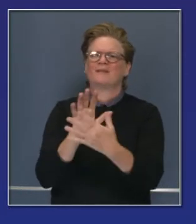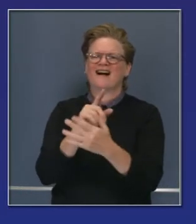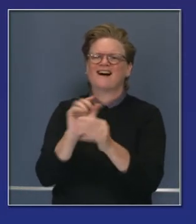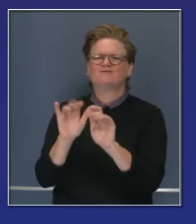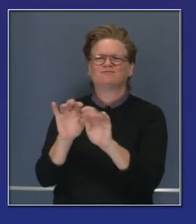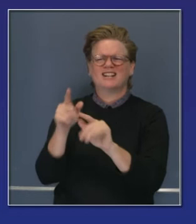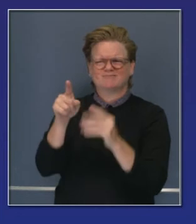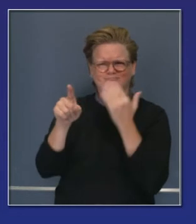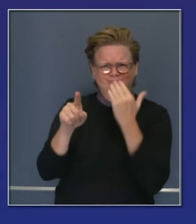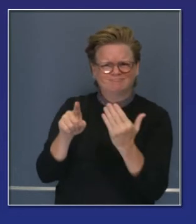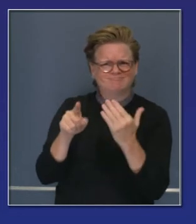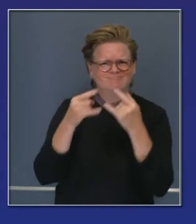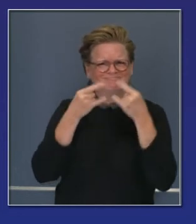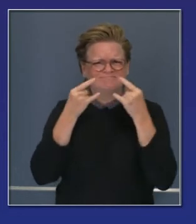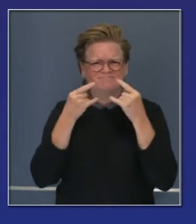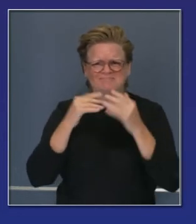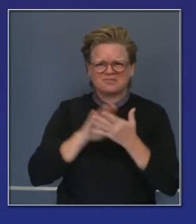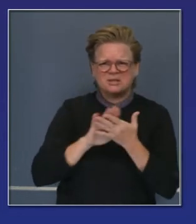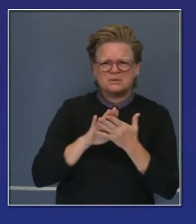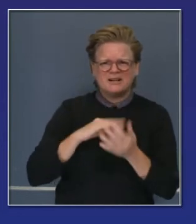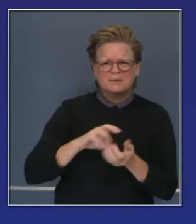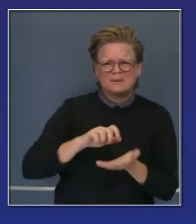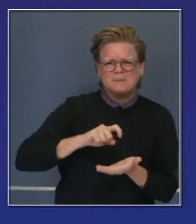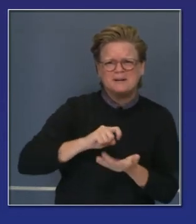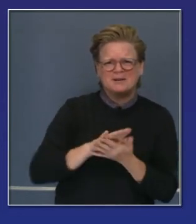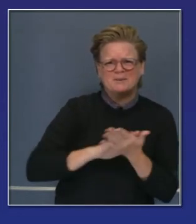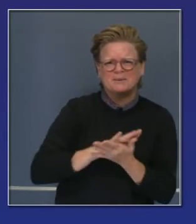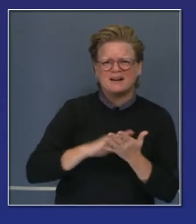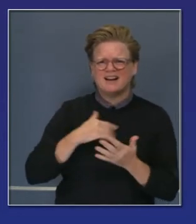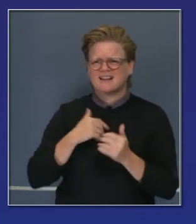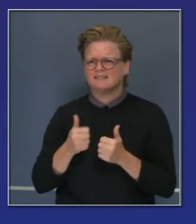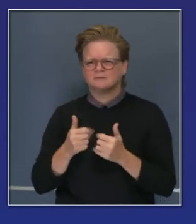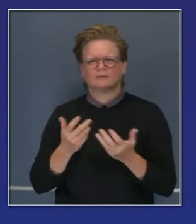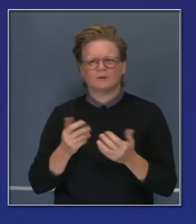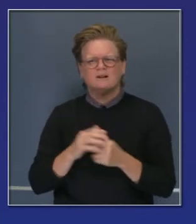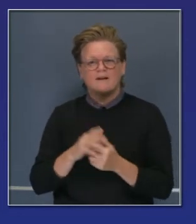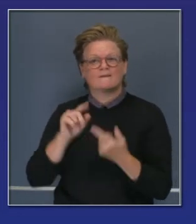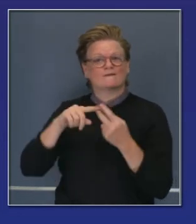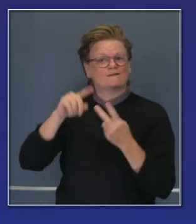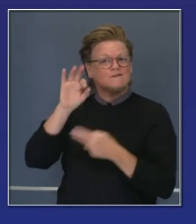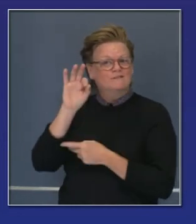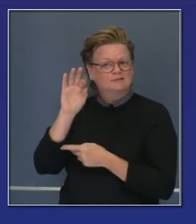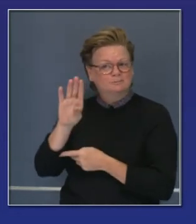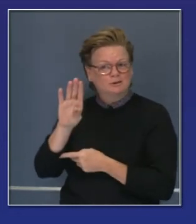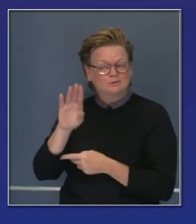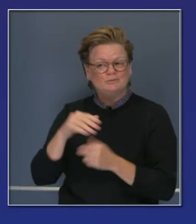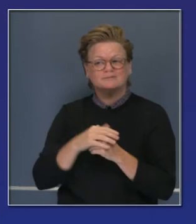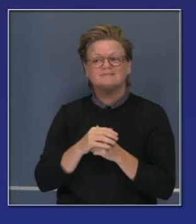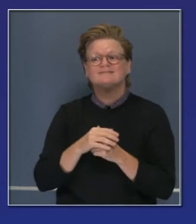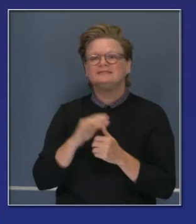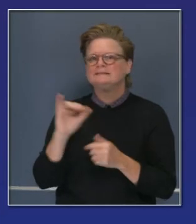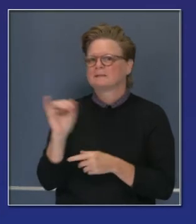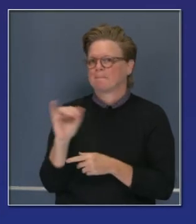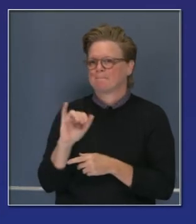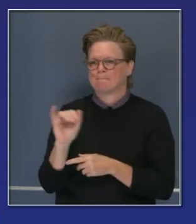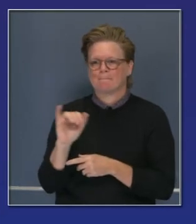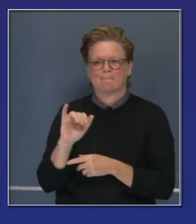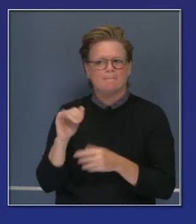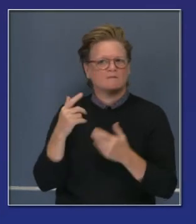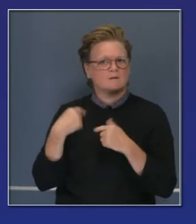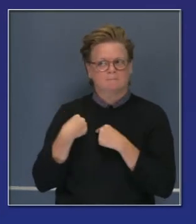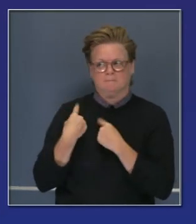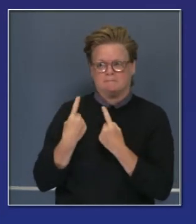calidad de experiencia o algún producto en particular. Facebook, a su crédito, ha estado trabajando también en ese mismo espacio. Ellos